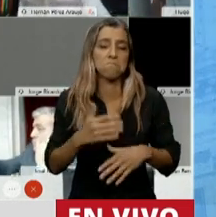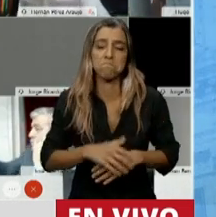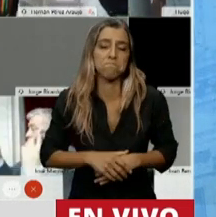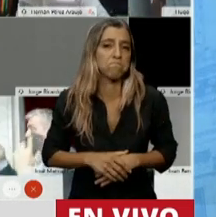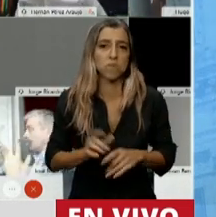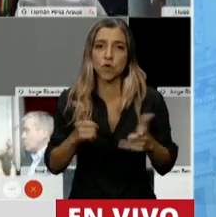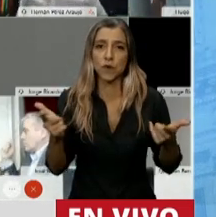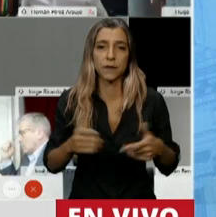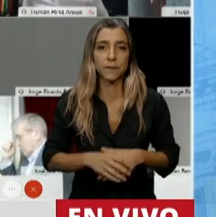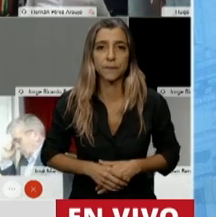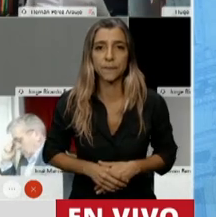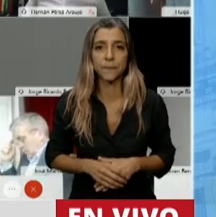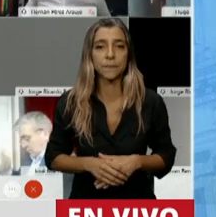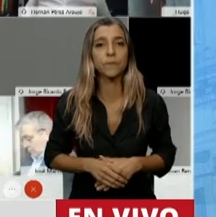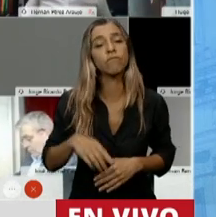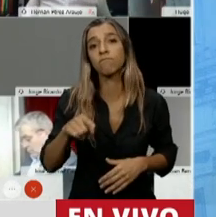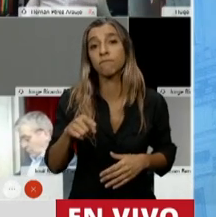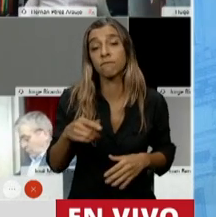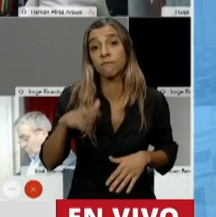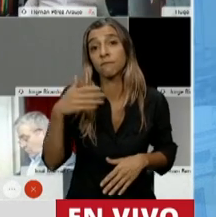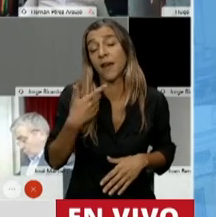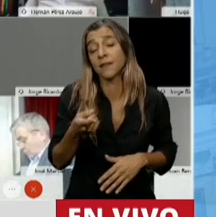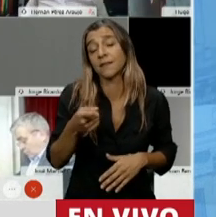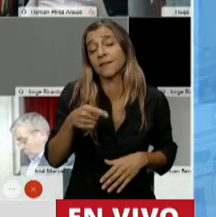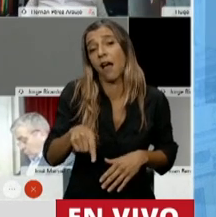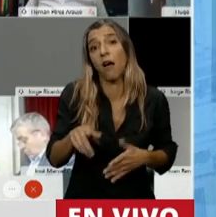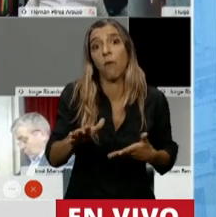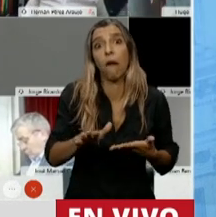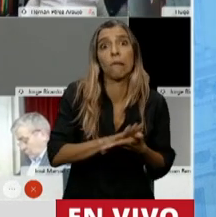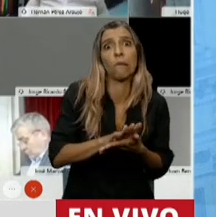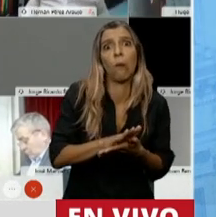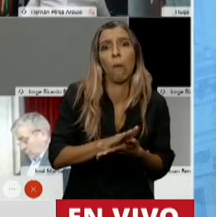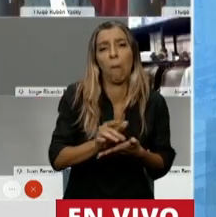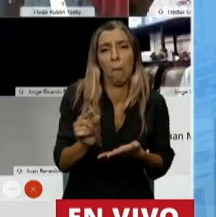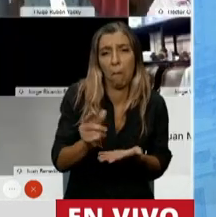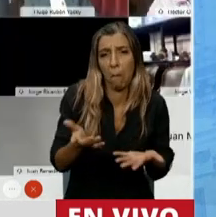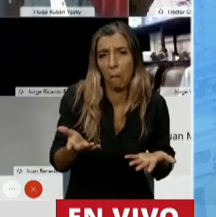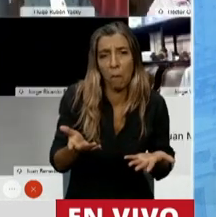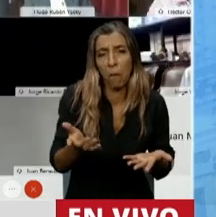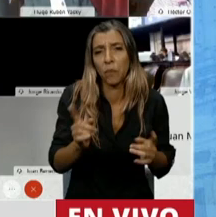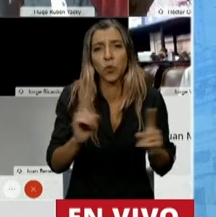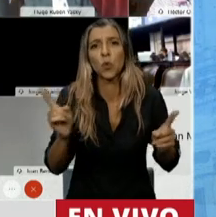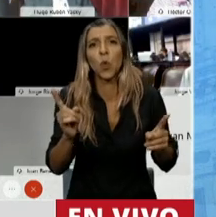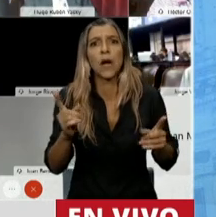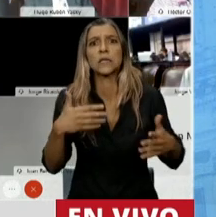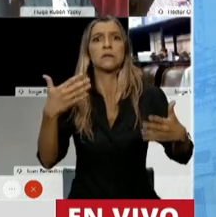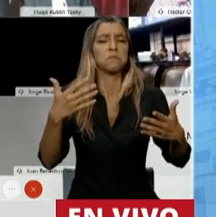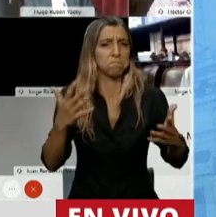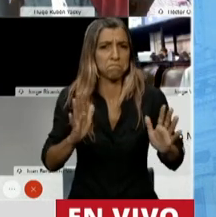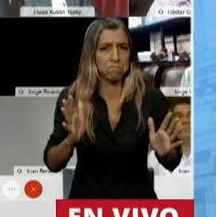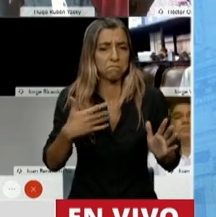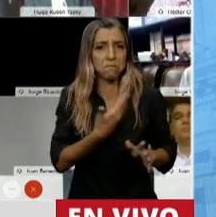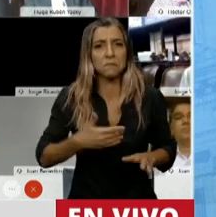Y claramente esto va más que nada a tapar baches que hacen a la inactividad y a la incapacidad del Estado